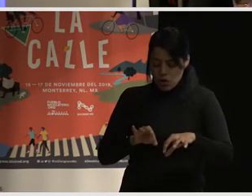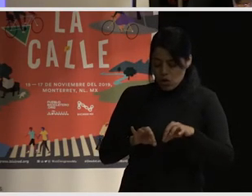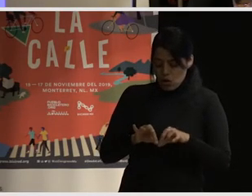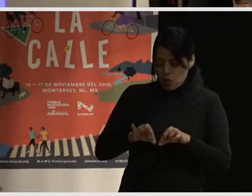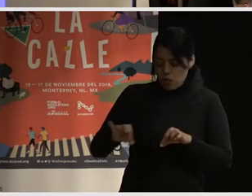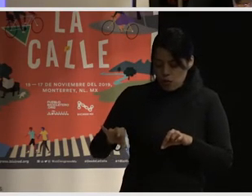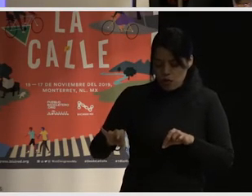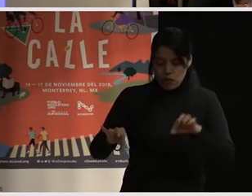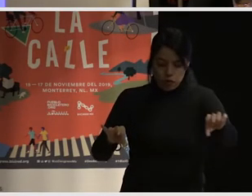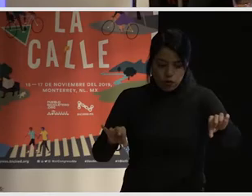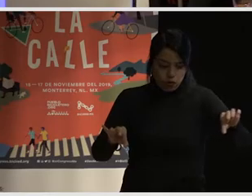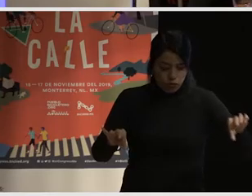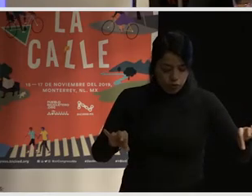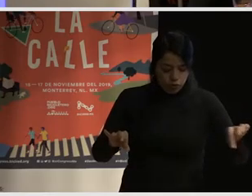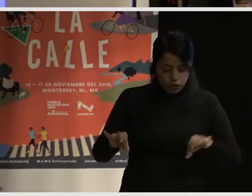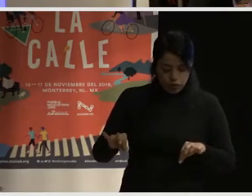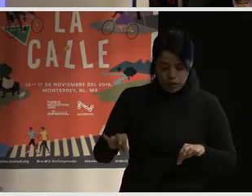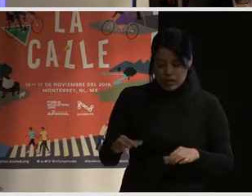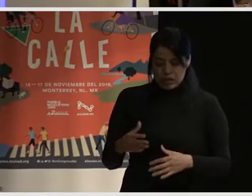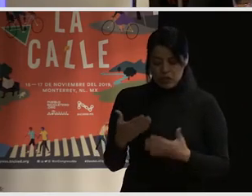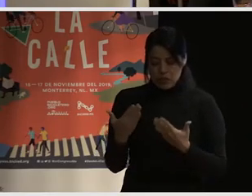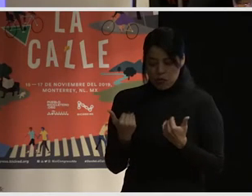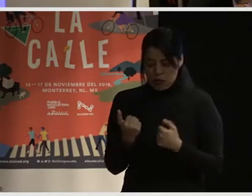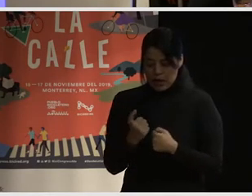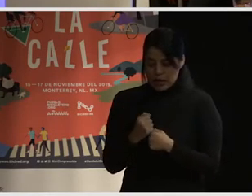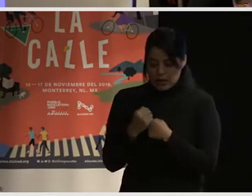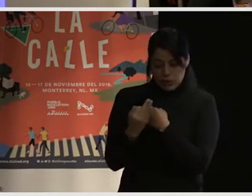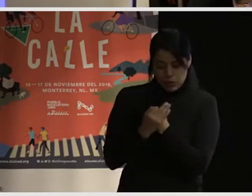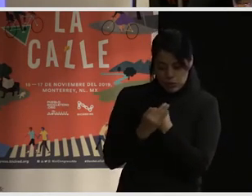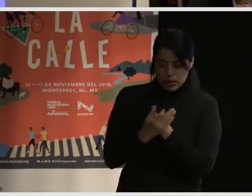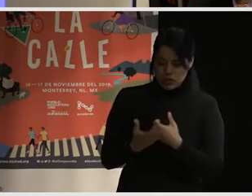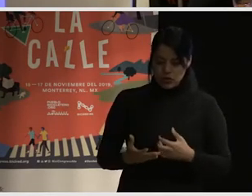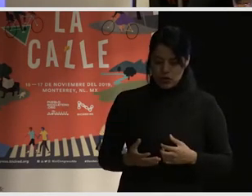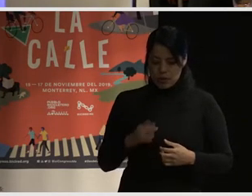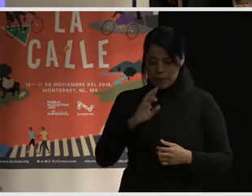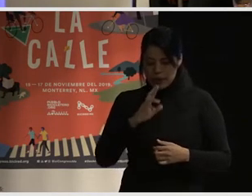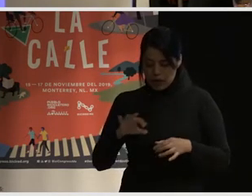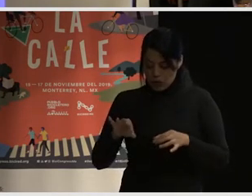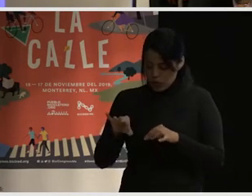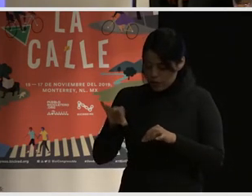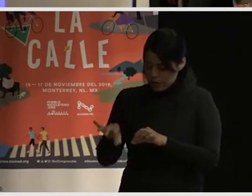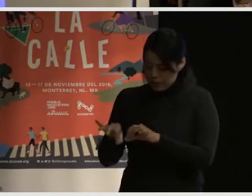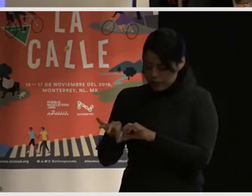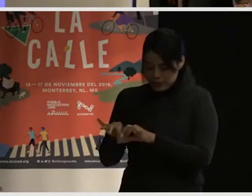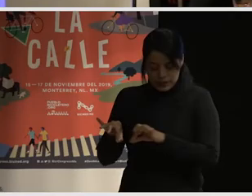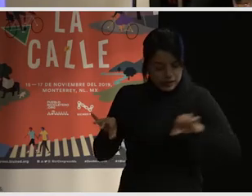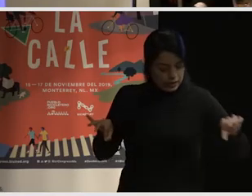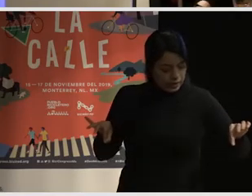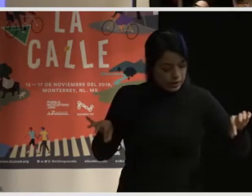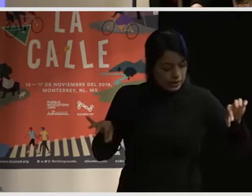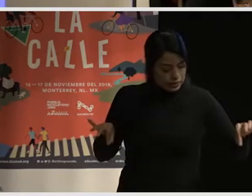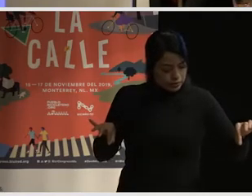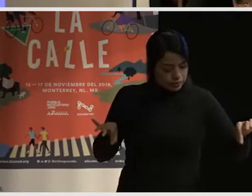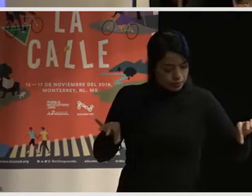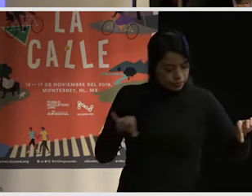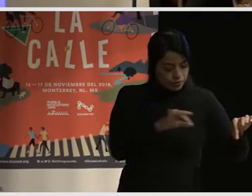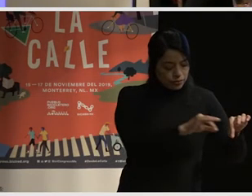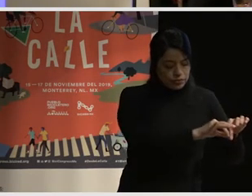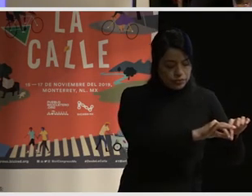ciclistas o si se sienten seguros por ahí pues creo que es un poco complicado pero son que me extendí mucho